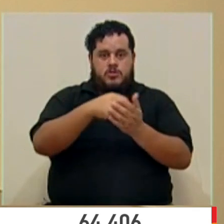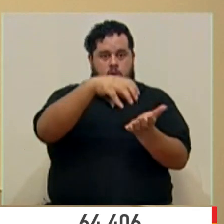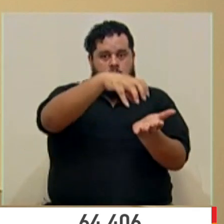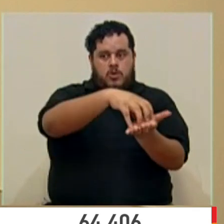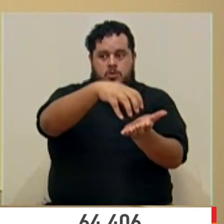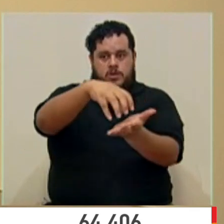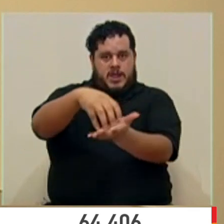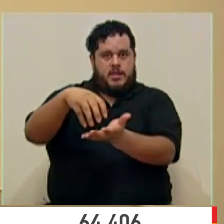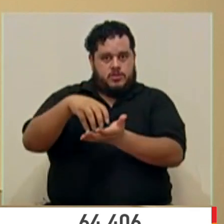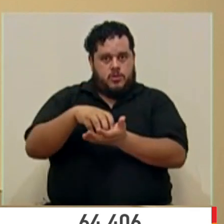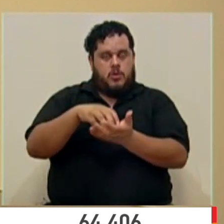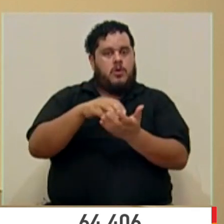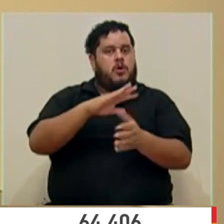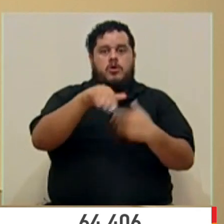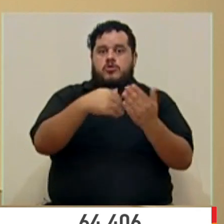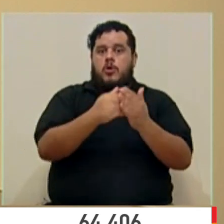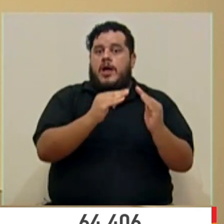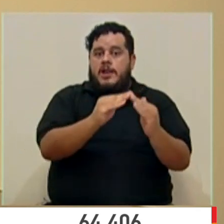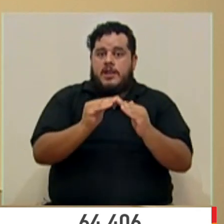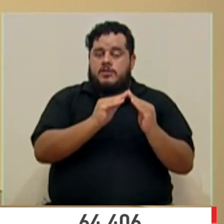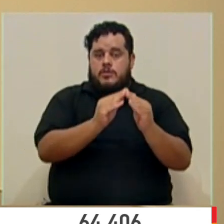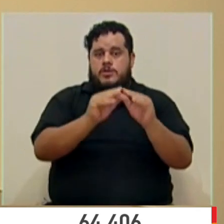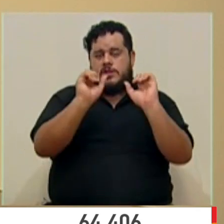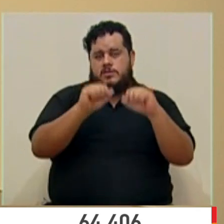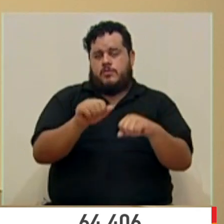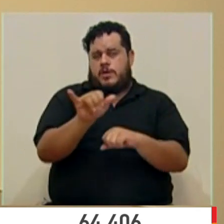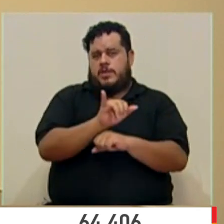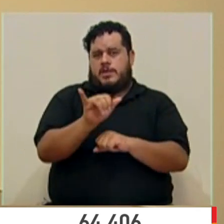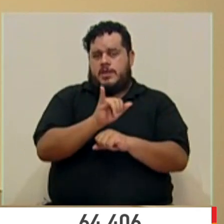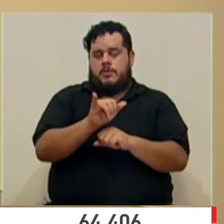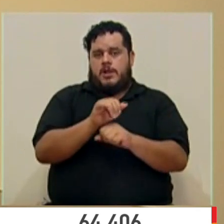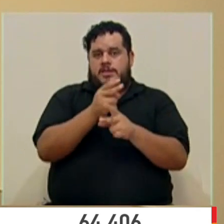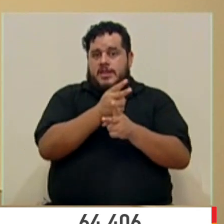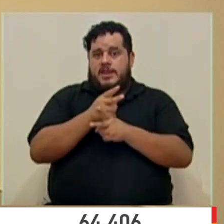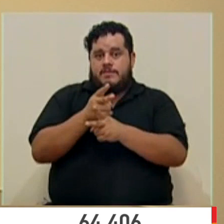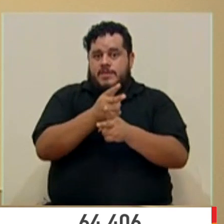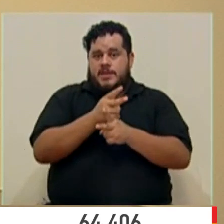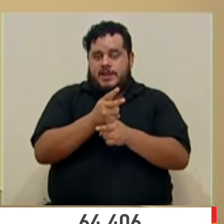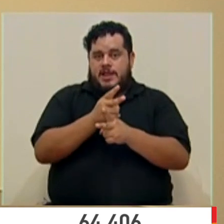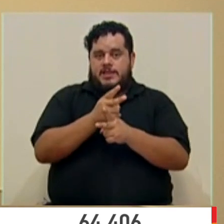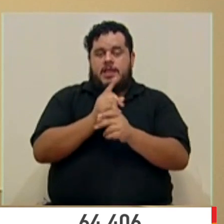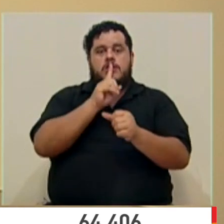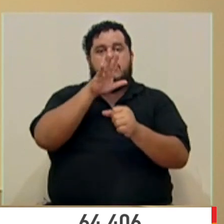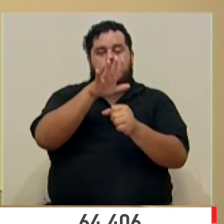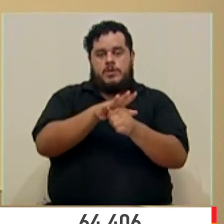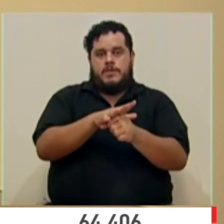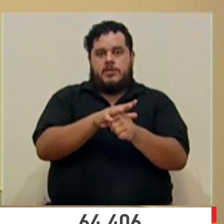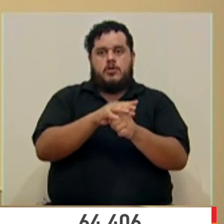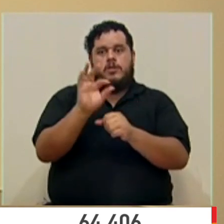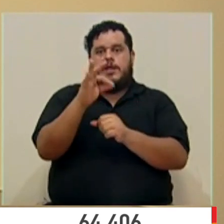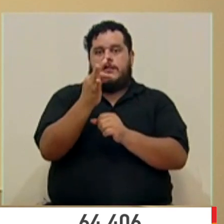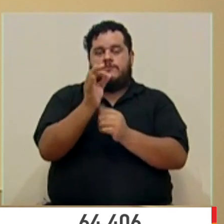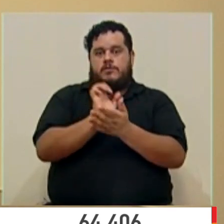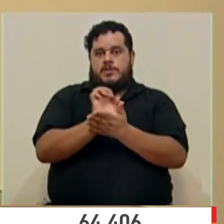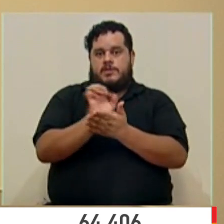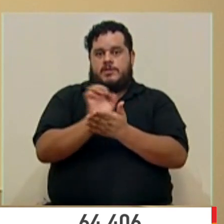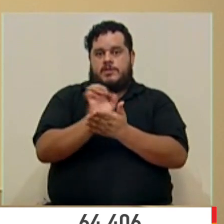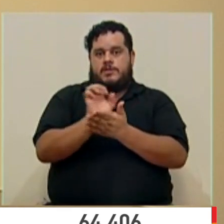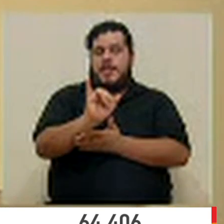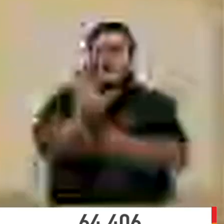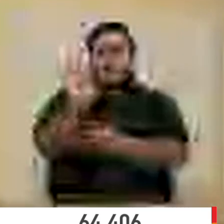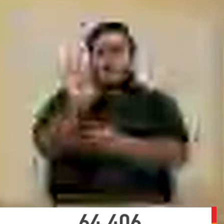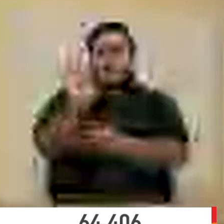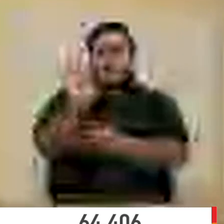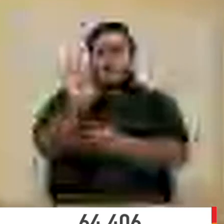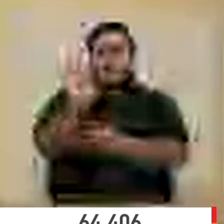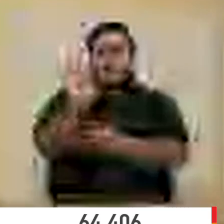cada cantón, cada comunidad pueda también ser vigilante del cumplimiento de las medidas de prevención, y esa es la